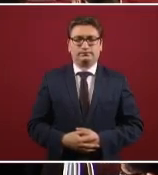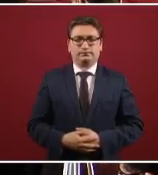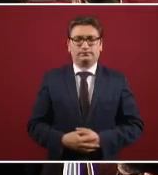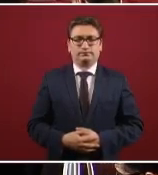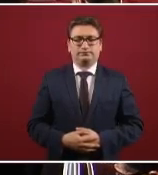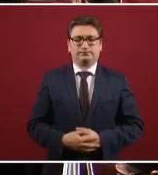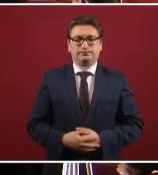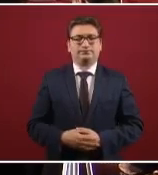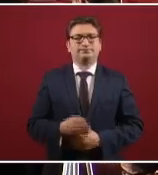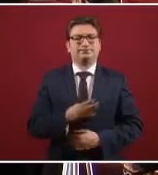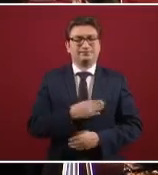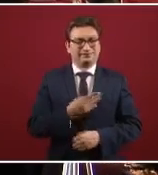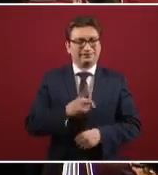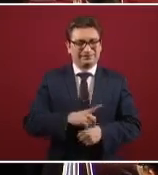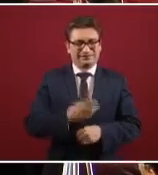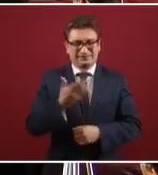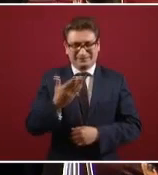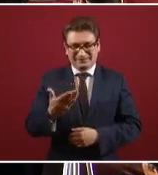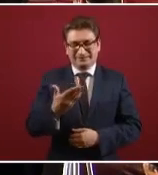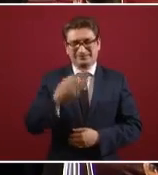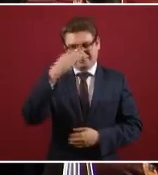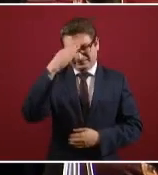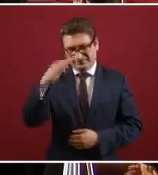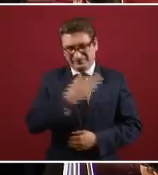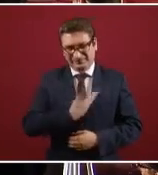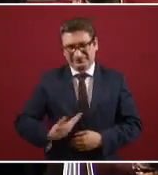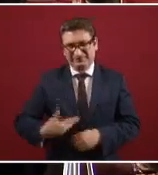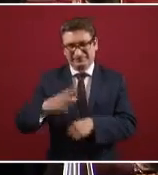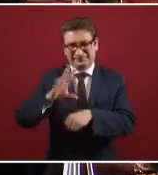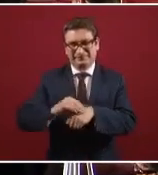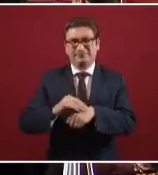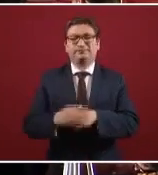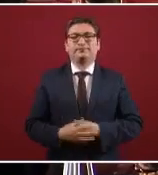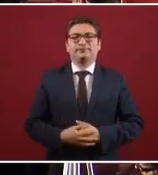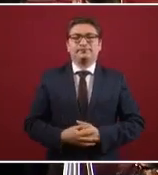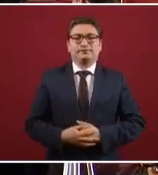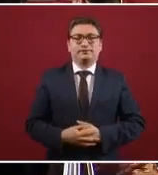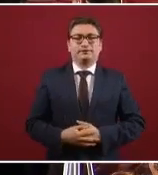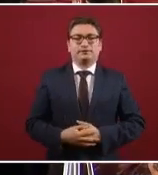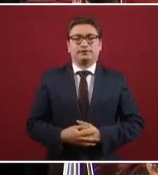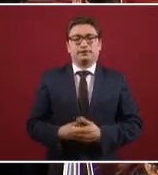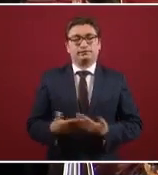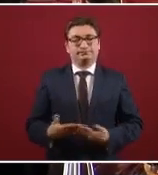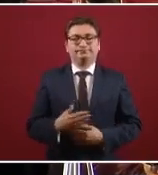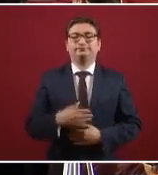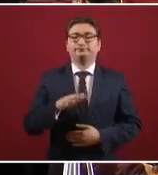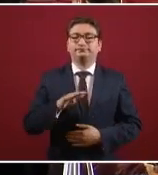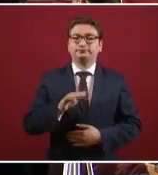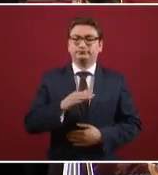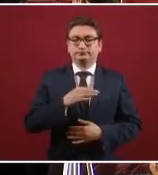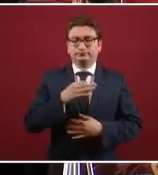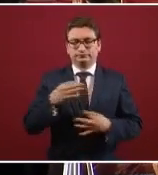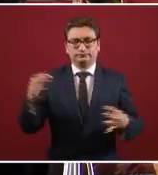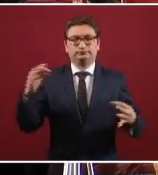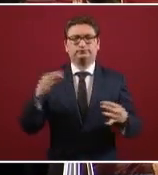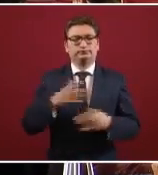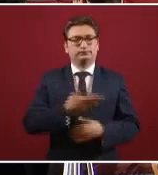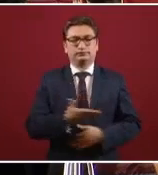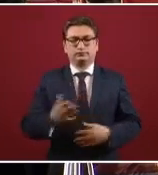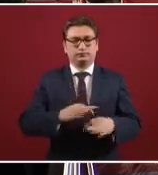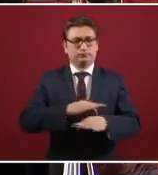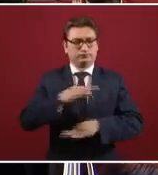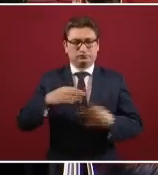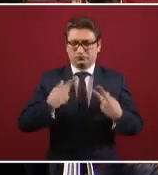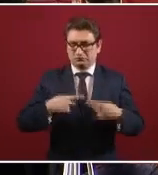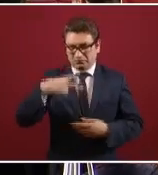buenos días con su permiso señor presidente bueno pues informarle al pueblo de